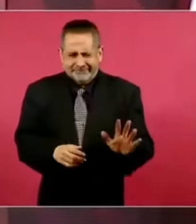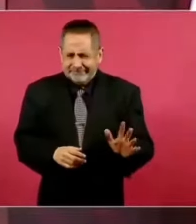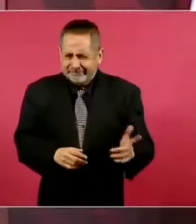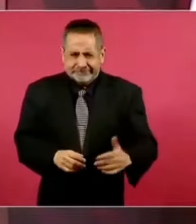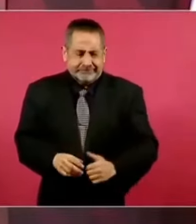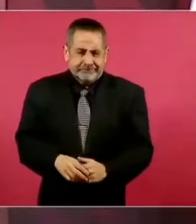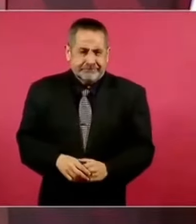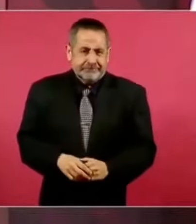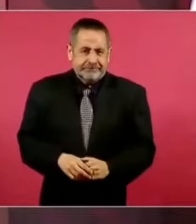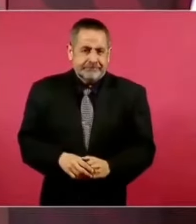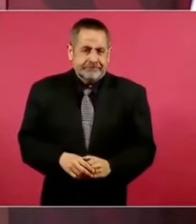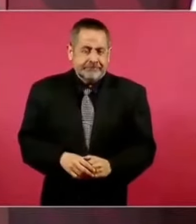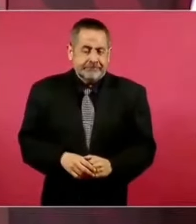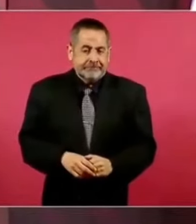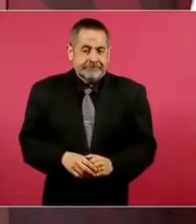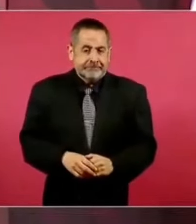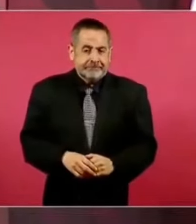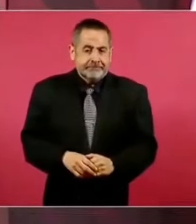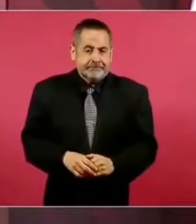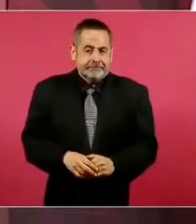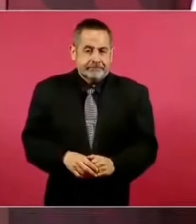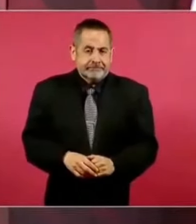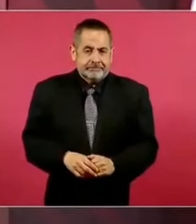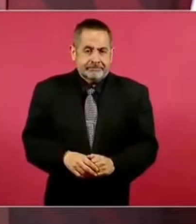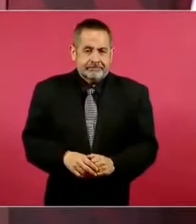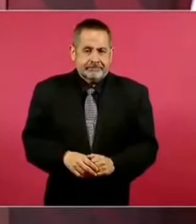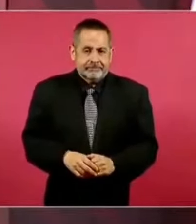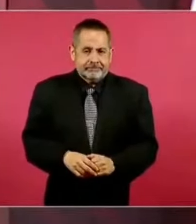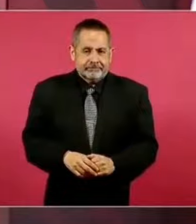todo hasta